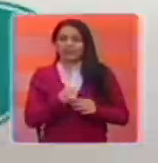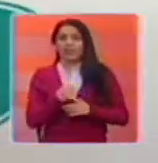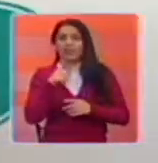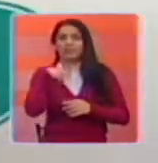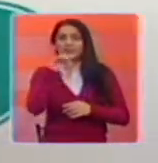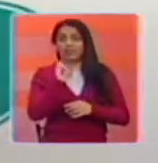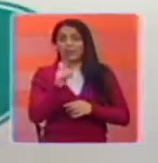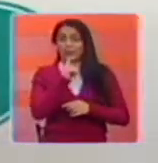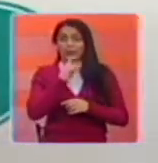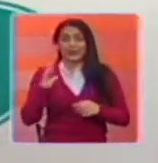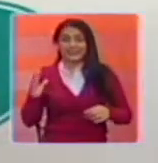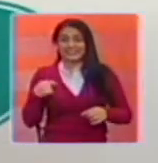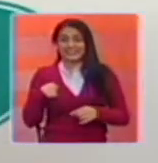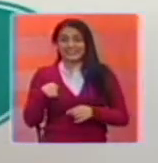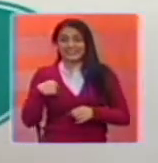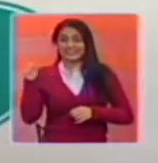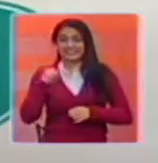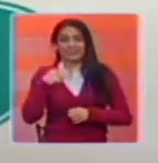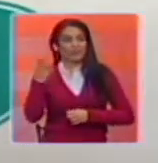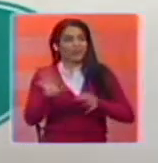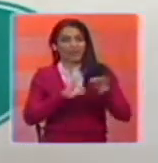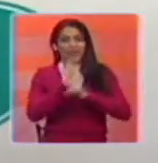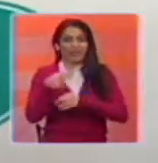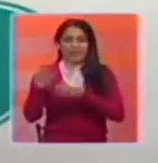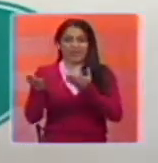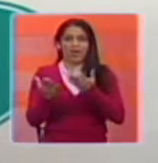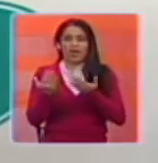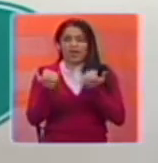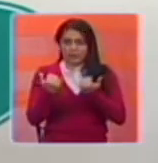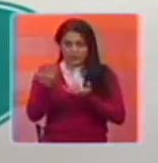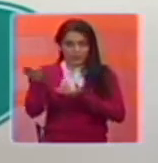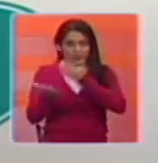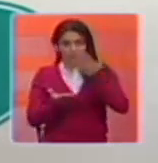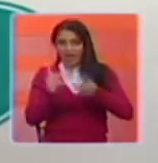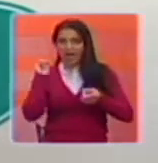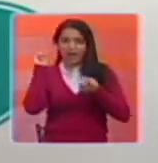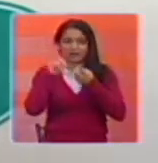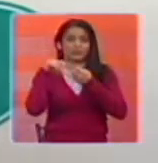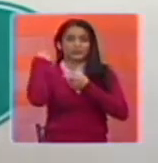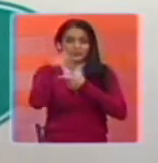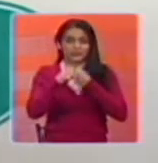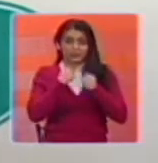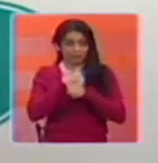cumpleaños, ¿ah? Yo recibo un regalo desde ahorita hasta el próximo año. ¿Oyeron, chicos?